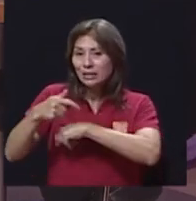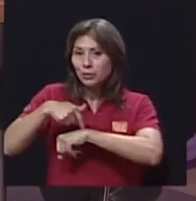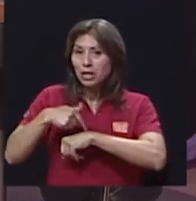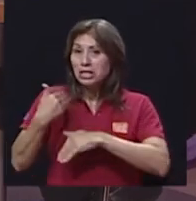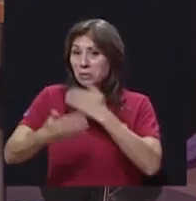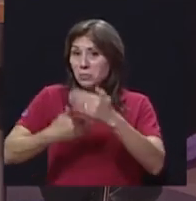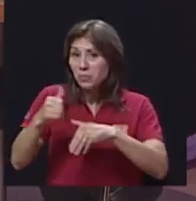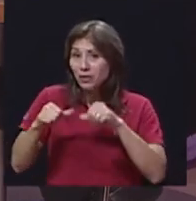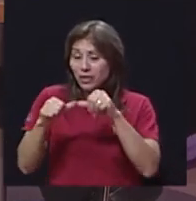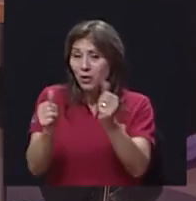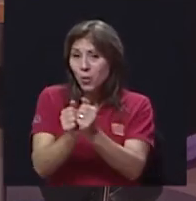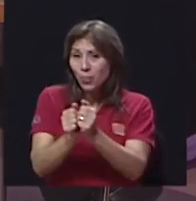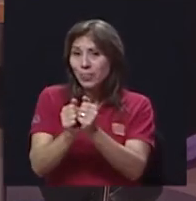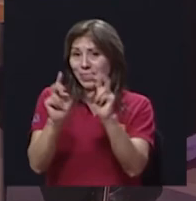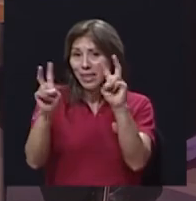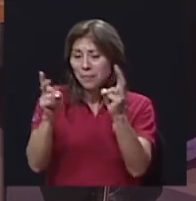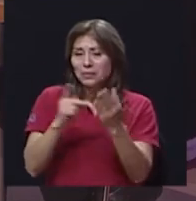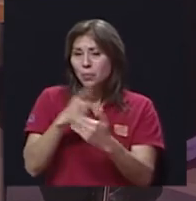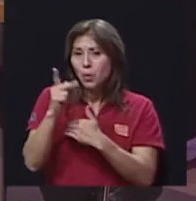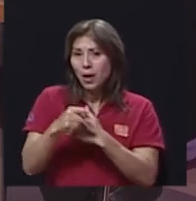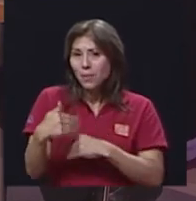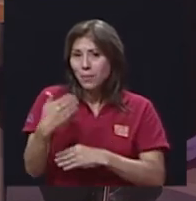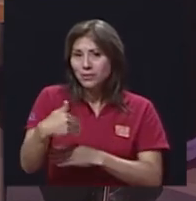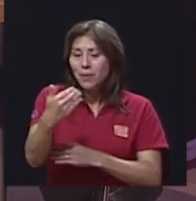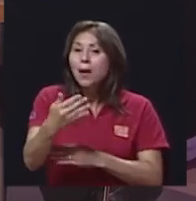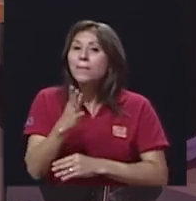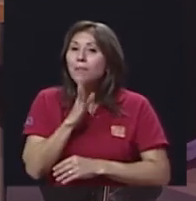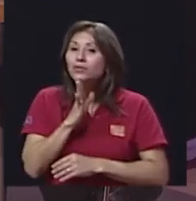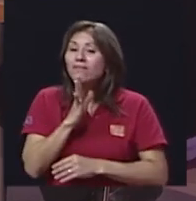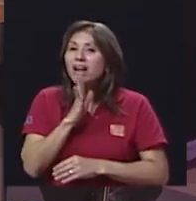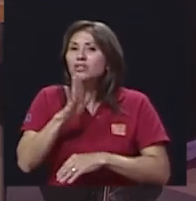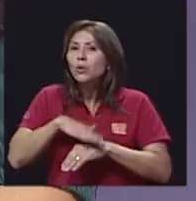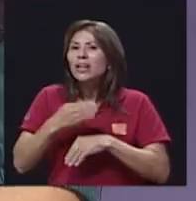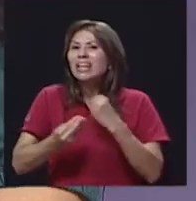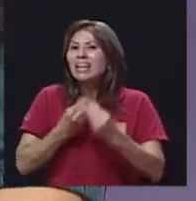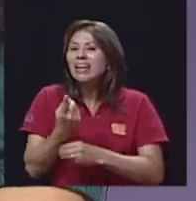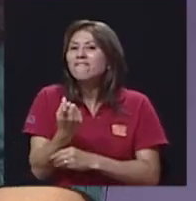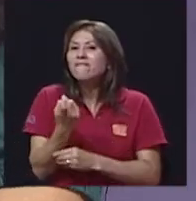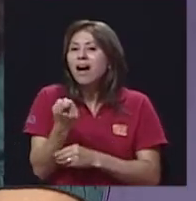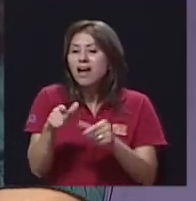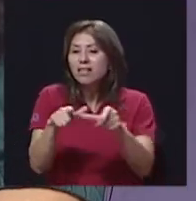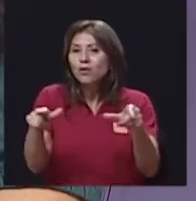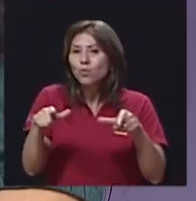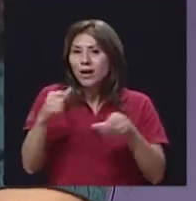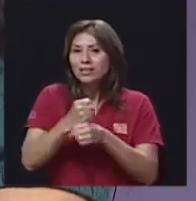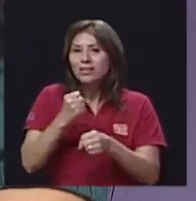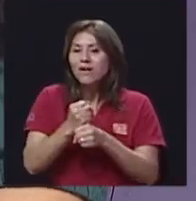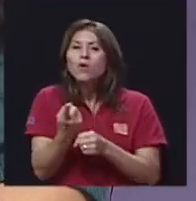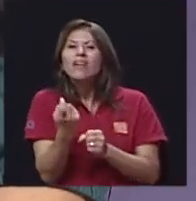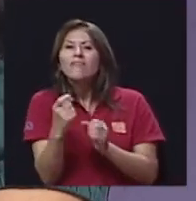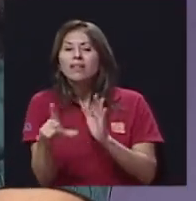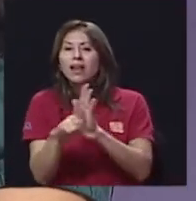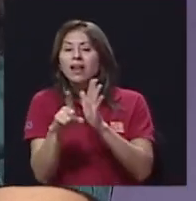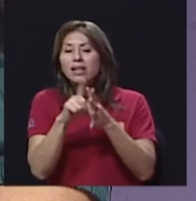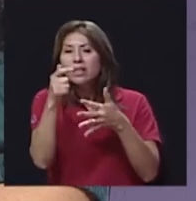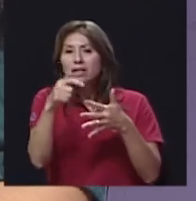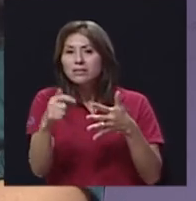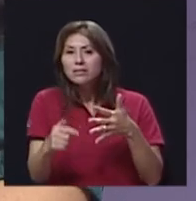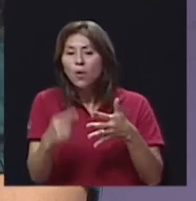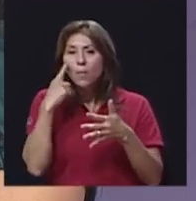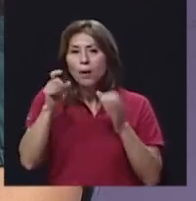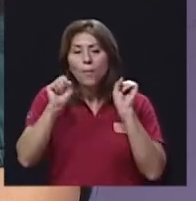temas en un programa próximamente donde vamos a hablarte y justamente que hace falta nosotros de trabajo y en la legislación para poder